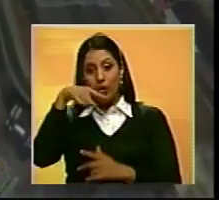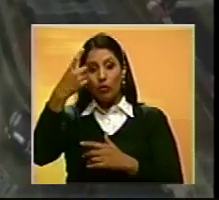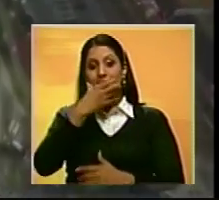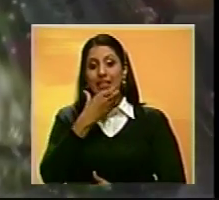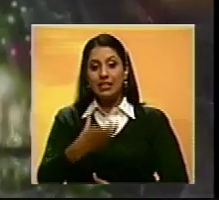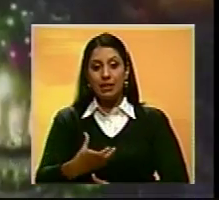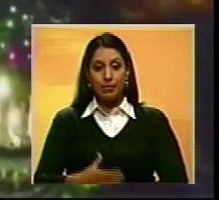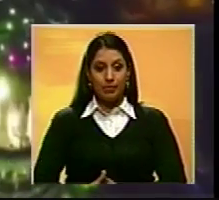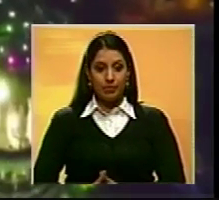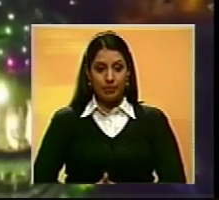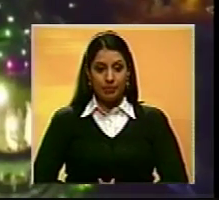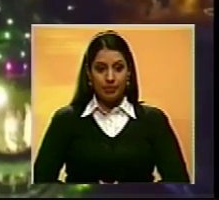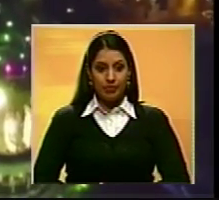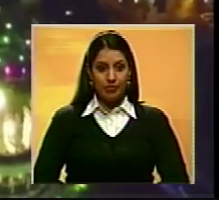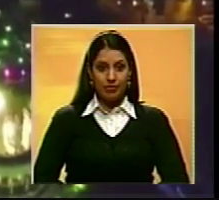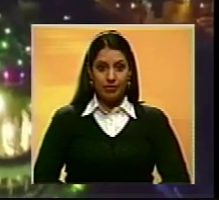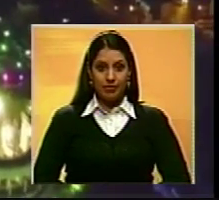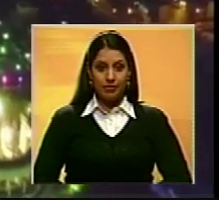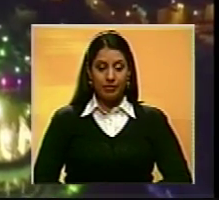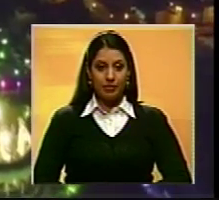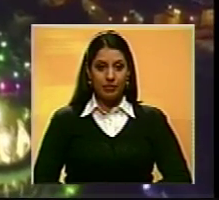diciembre.